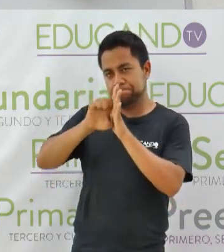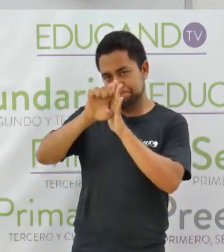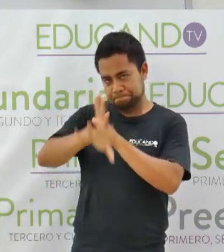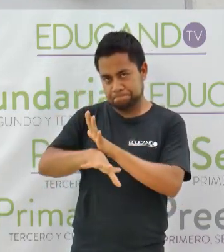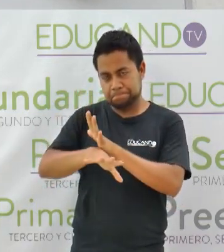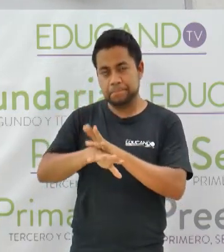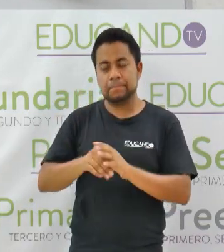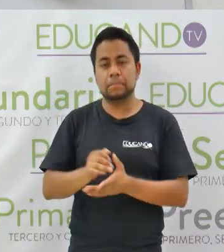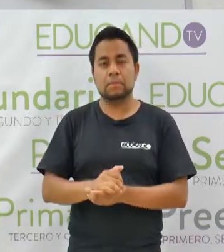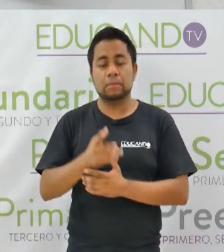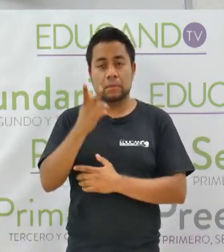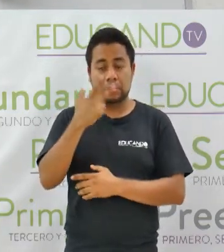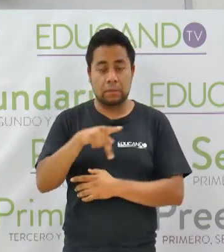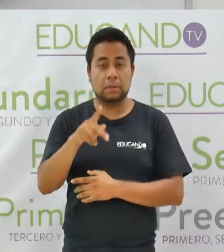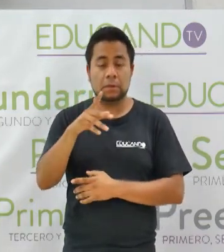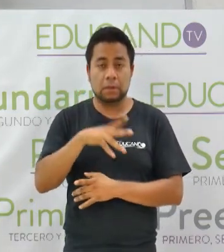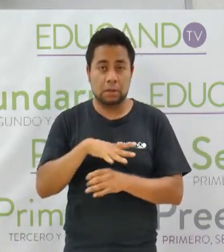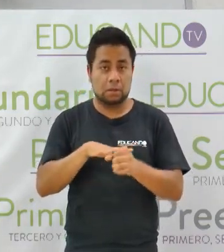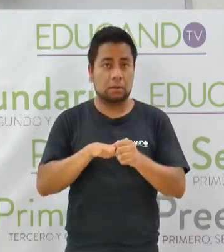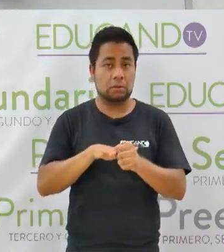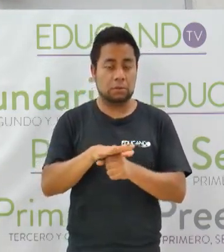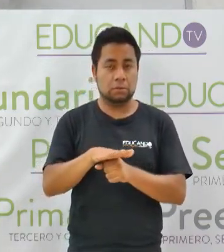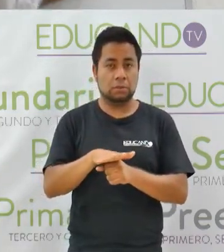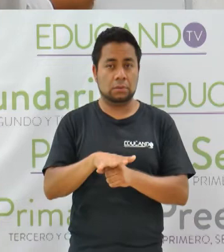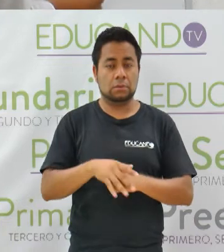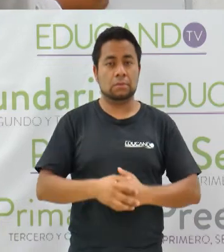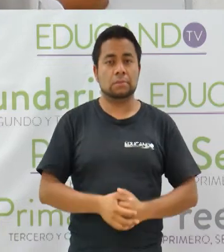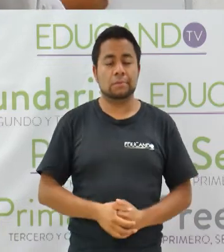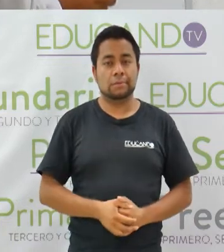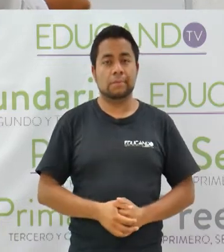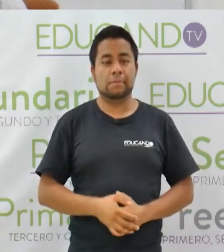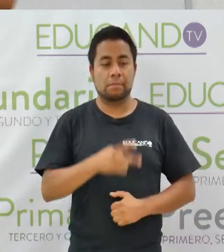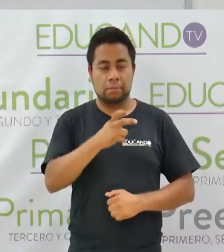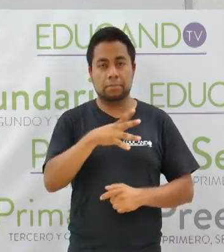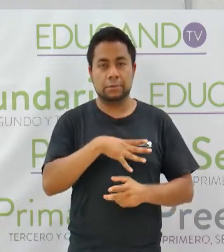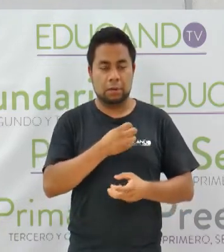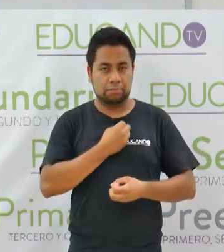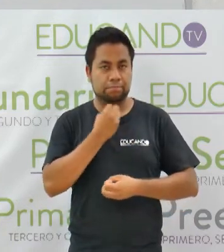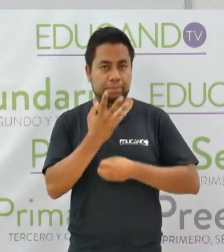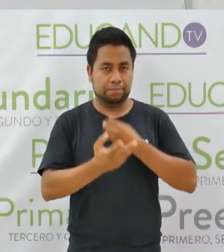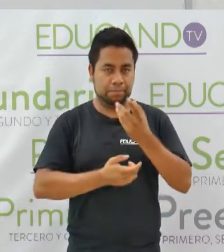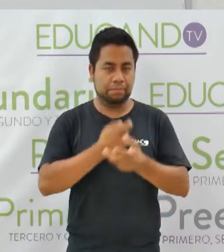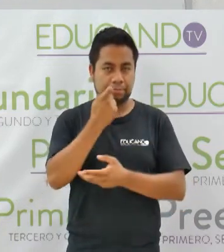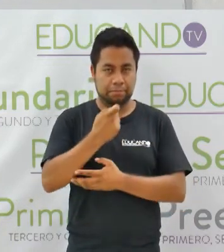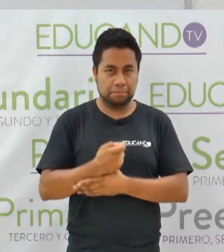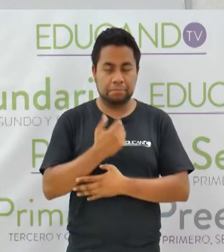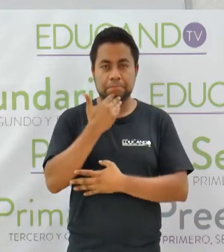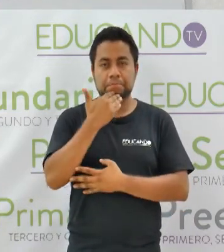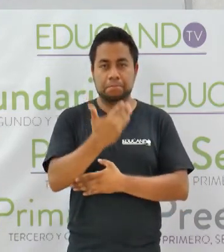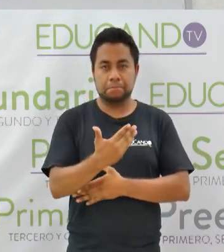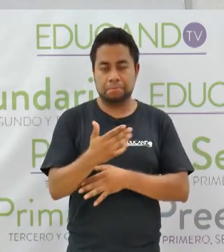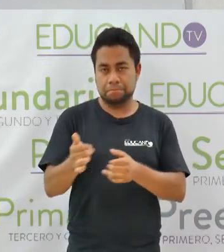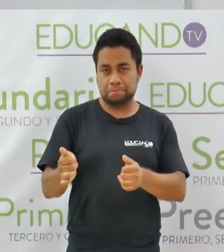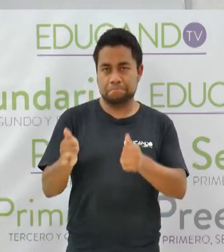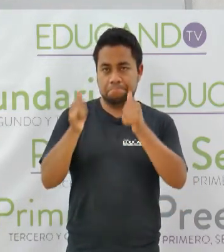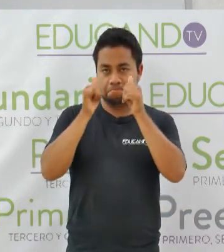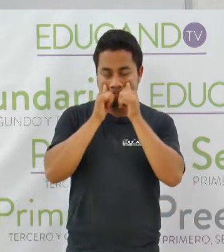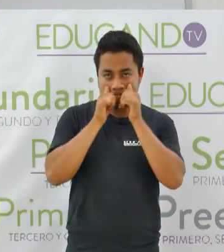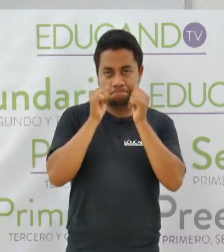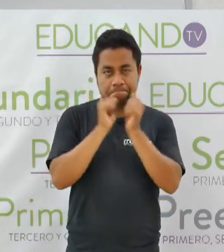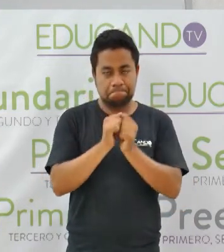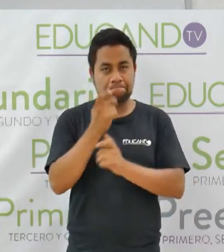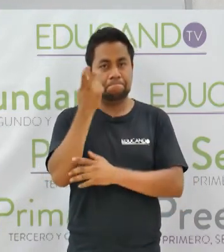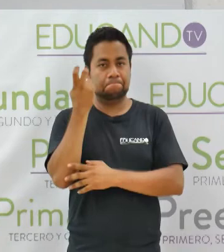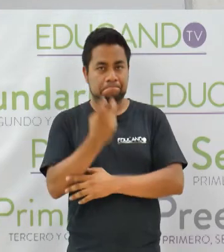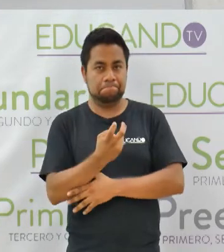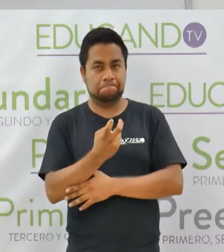ejemplo, pero tenemos estas expresiones. Bien, mucha atención